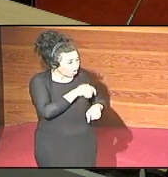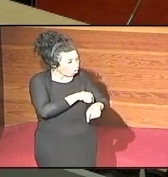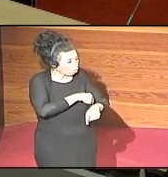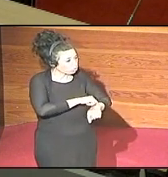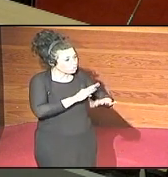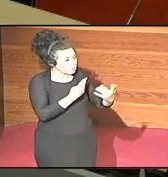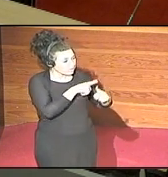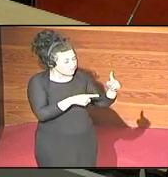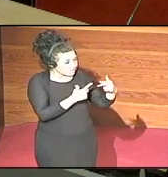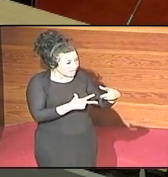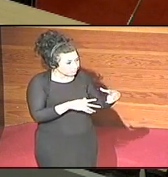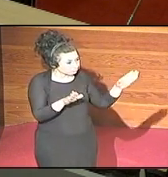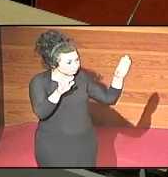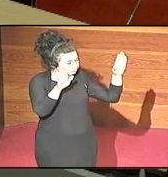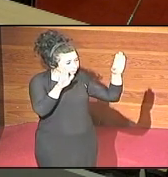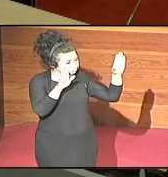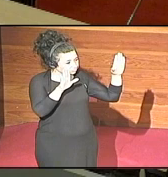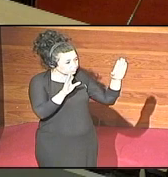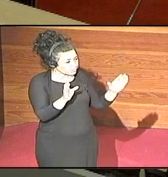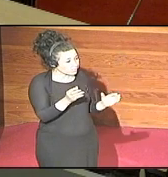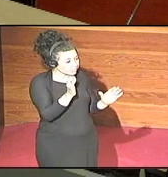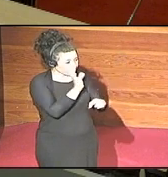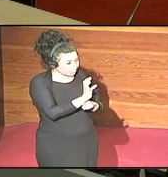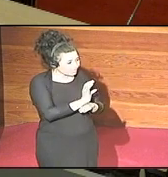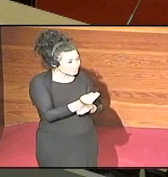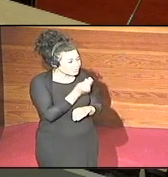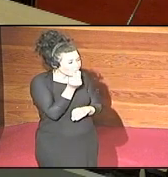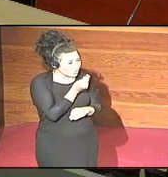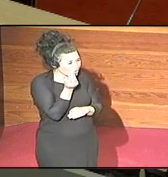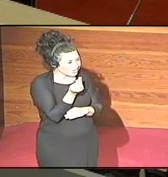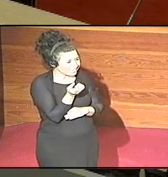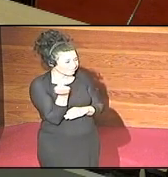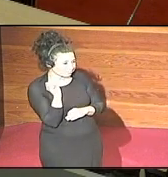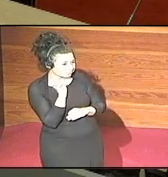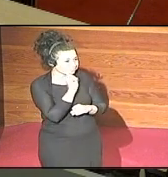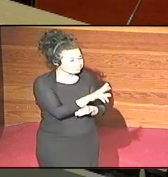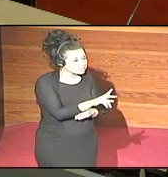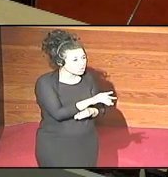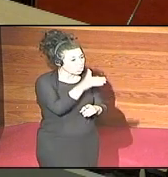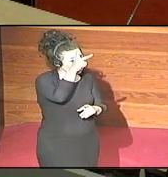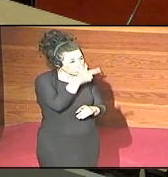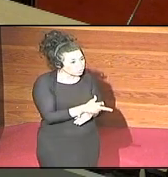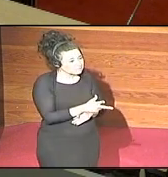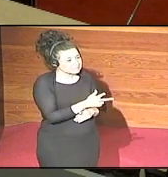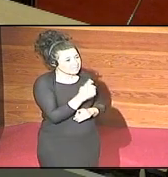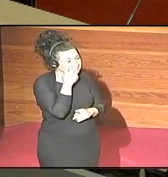9:30 en los Cines Florida con la proyección de Los Testigos de Putin, del documental,